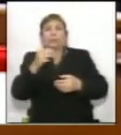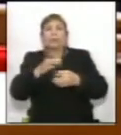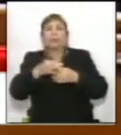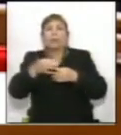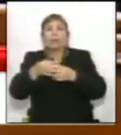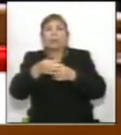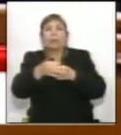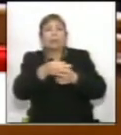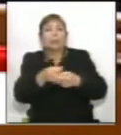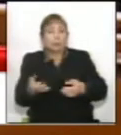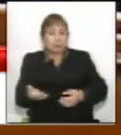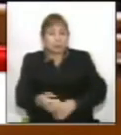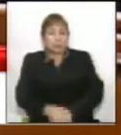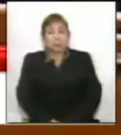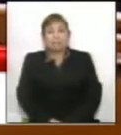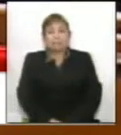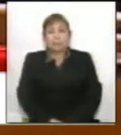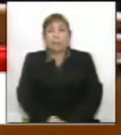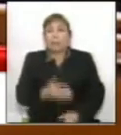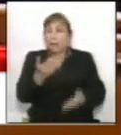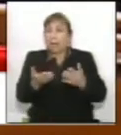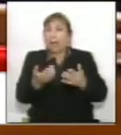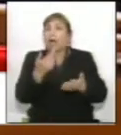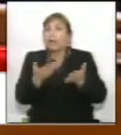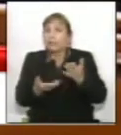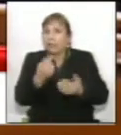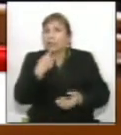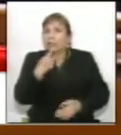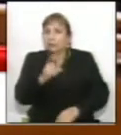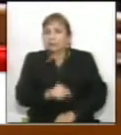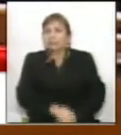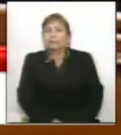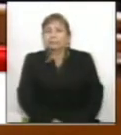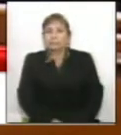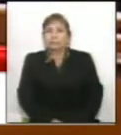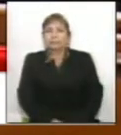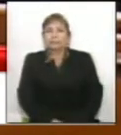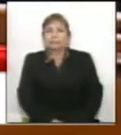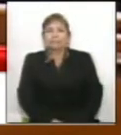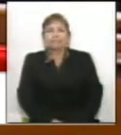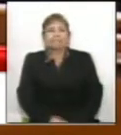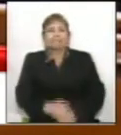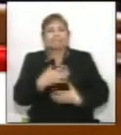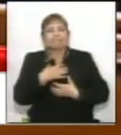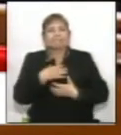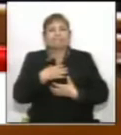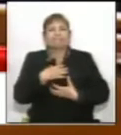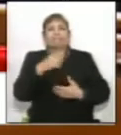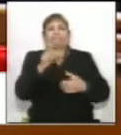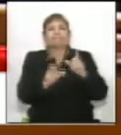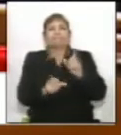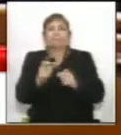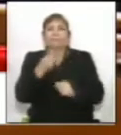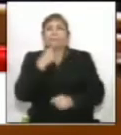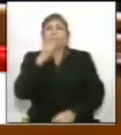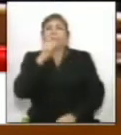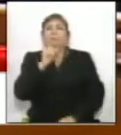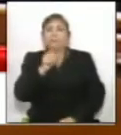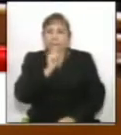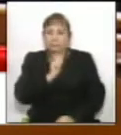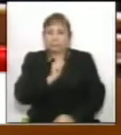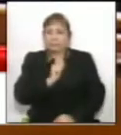país. Hay algo que está en el reclamo popular y es